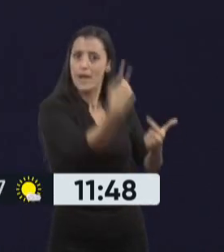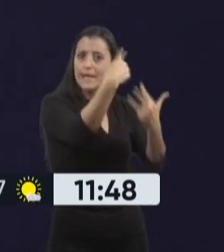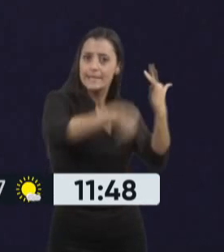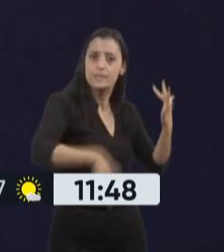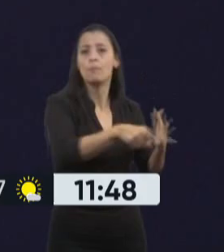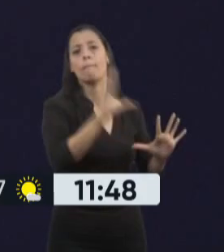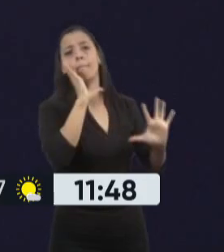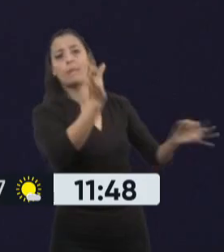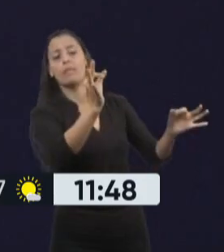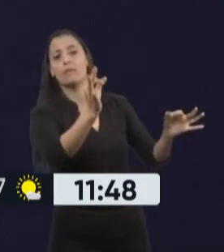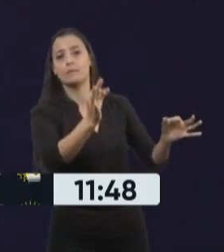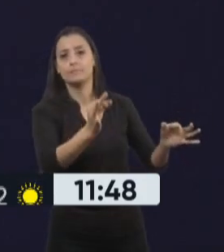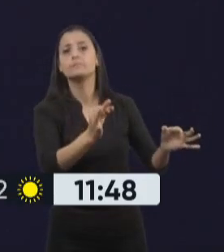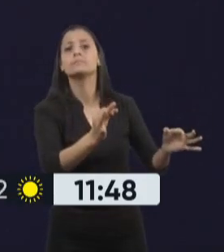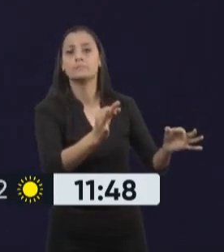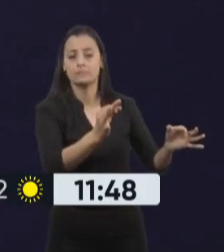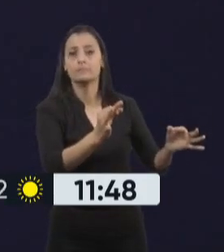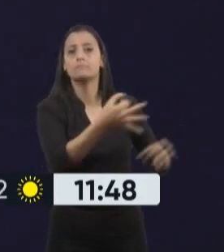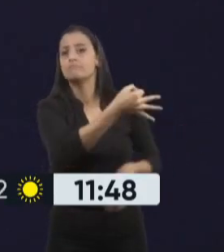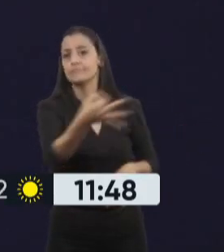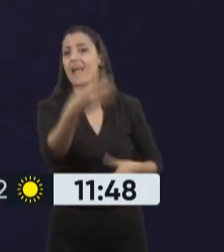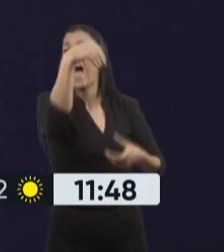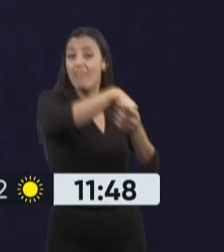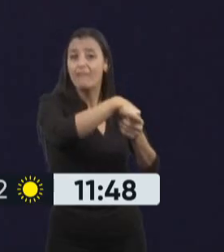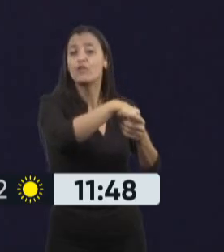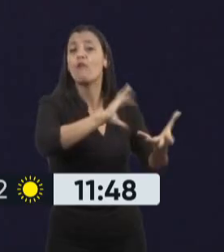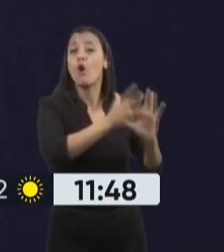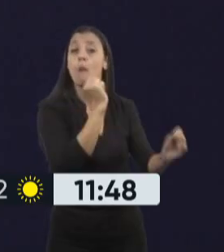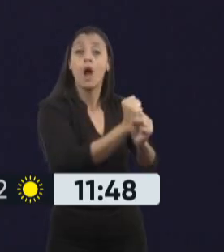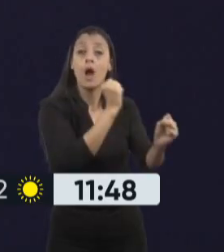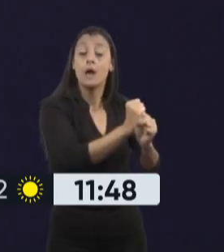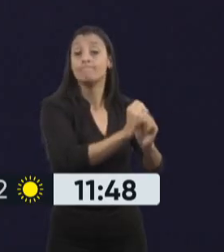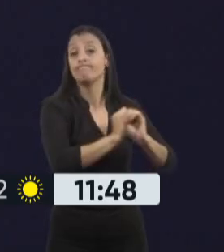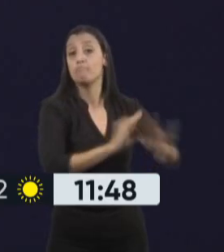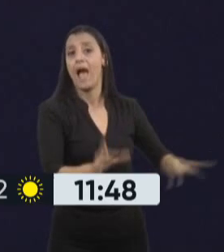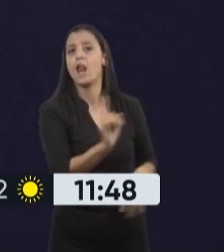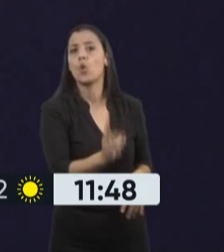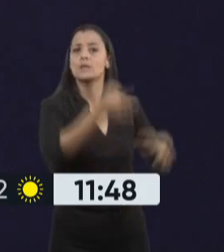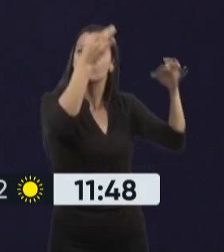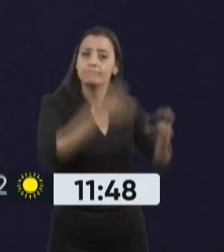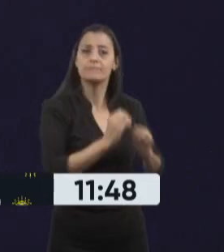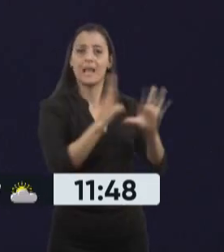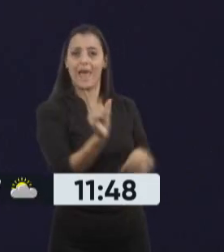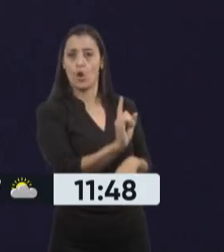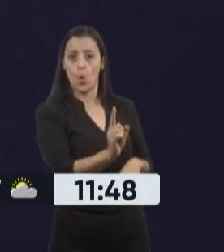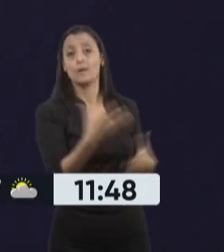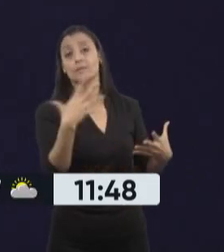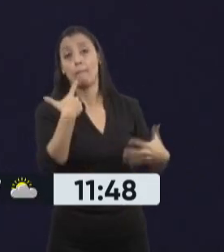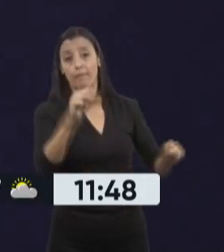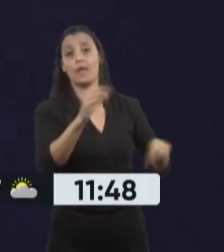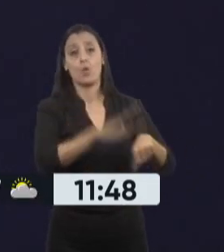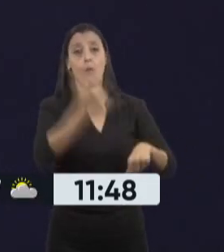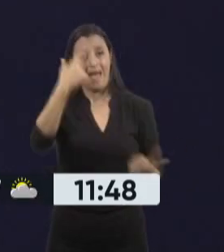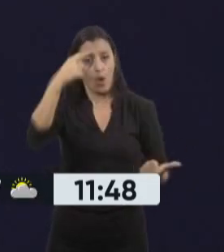se marcaba que efectivamente el funcionamiento de la AFI no era el que correspondía. Esta es una reforma